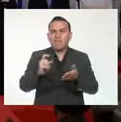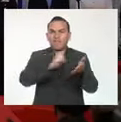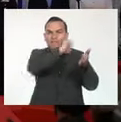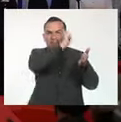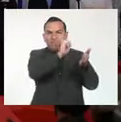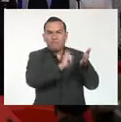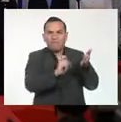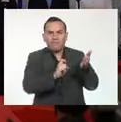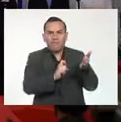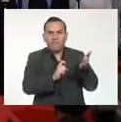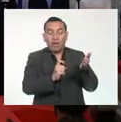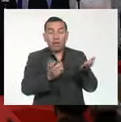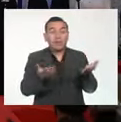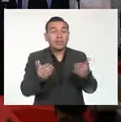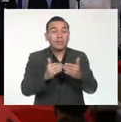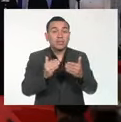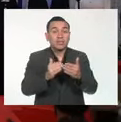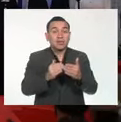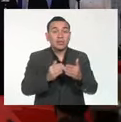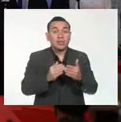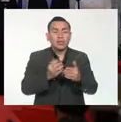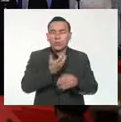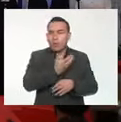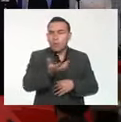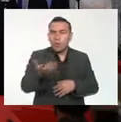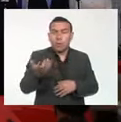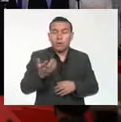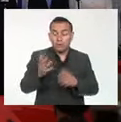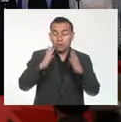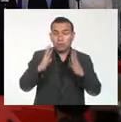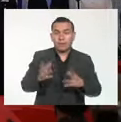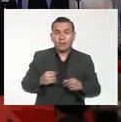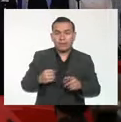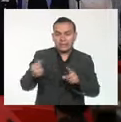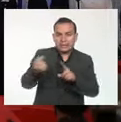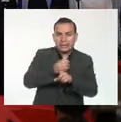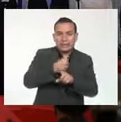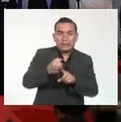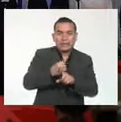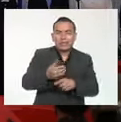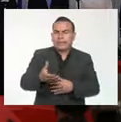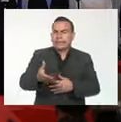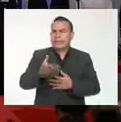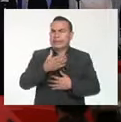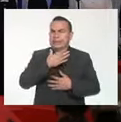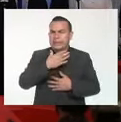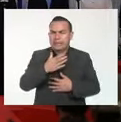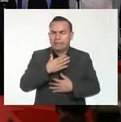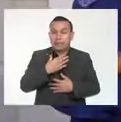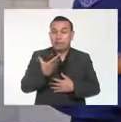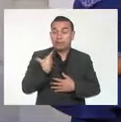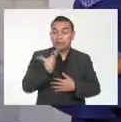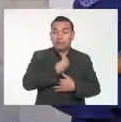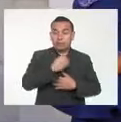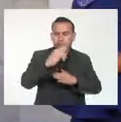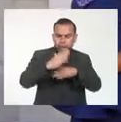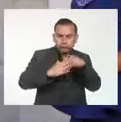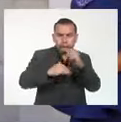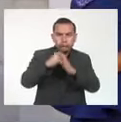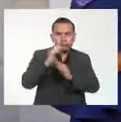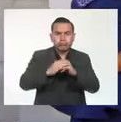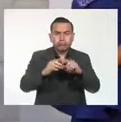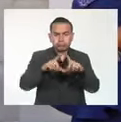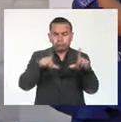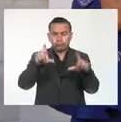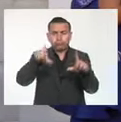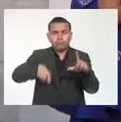sino propiedad pública del Estado, que tanto nos cuesta construirla, vandalizaron